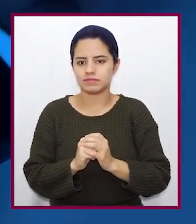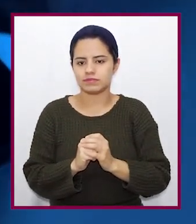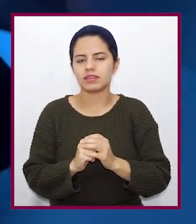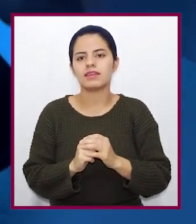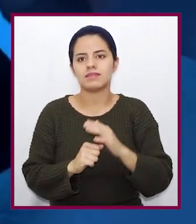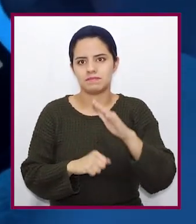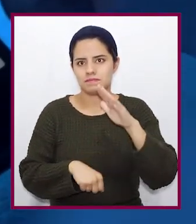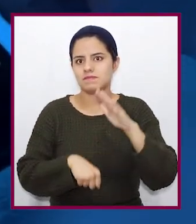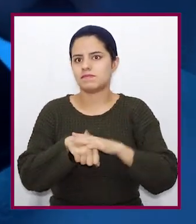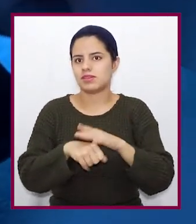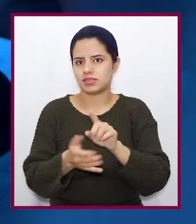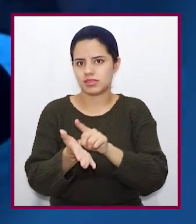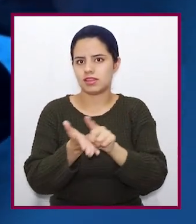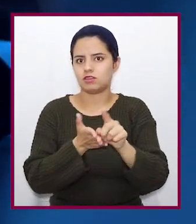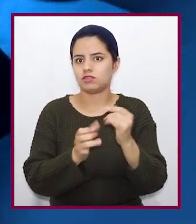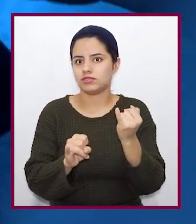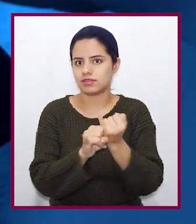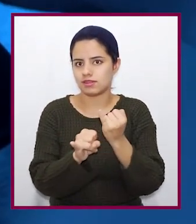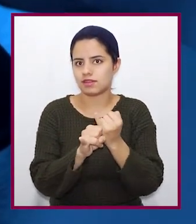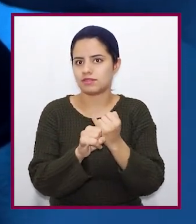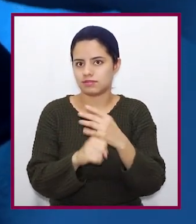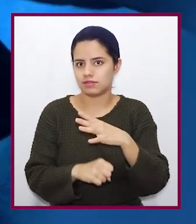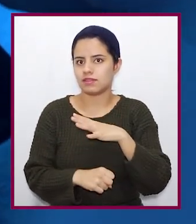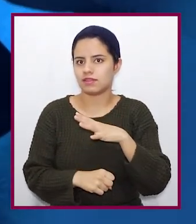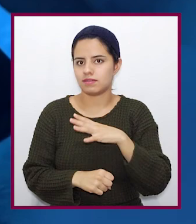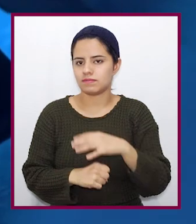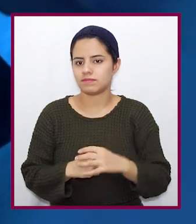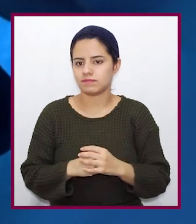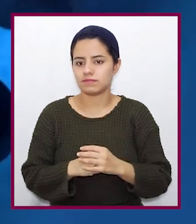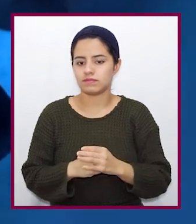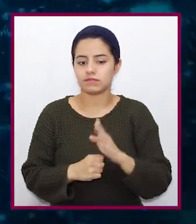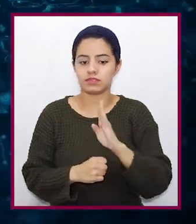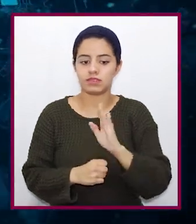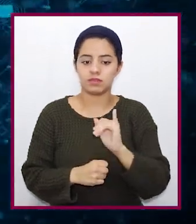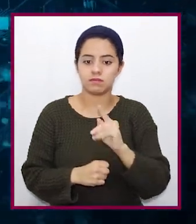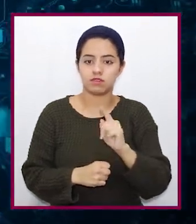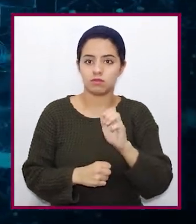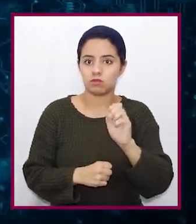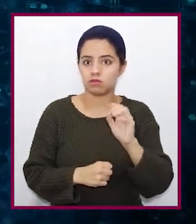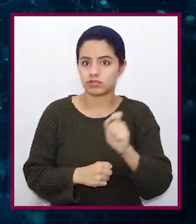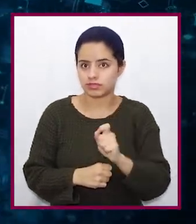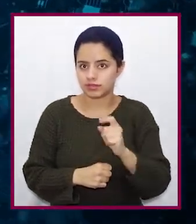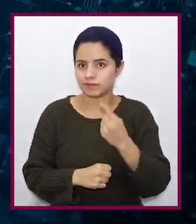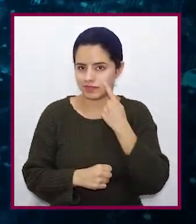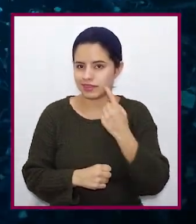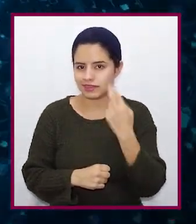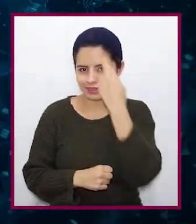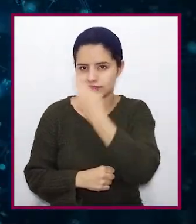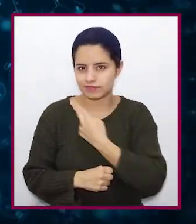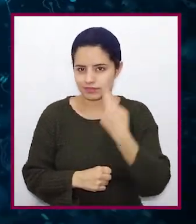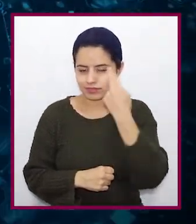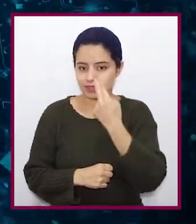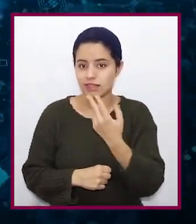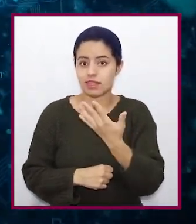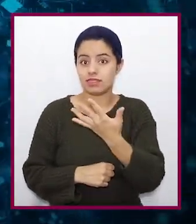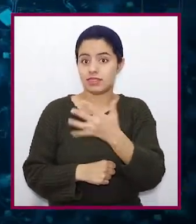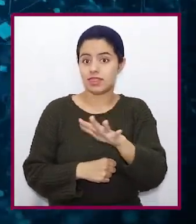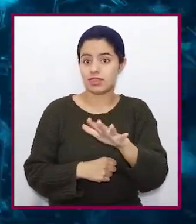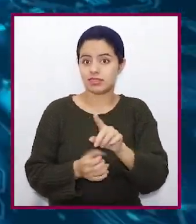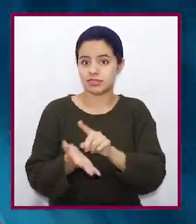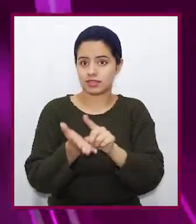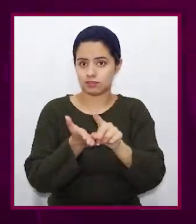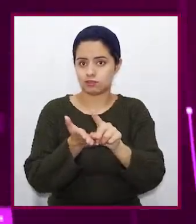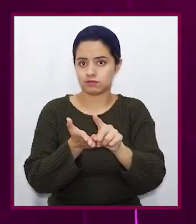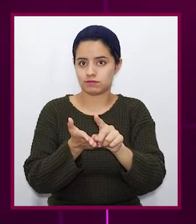más derechos digitales de los que se imaginan. Beatboxers, vamos a revisar 10 de